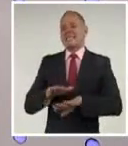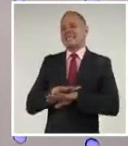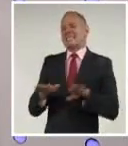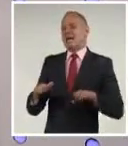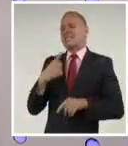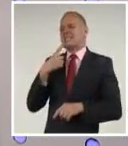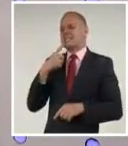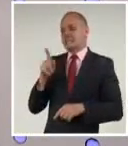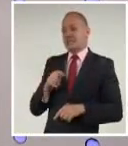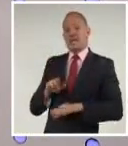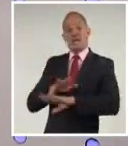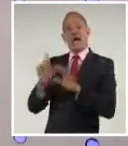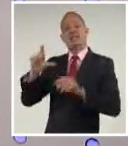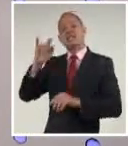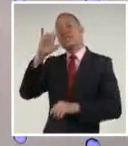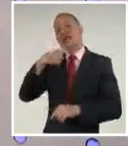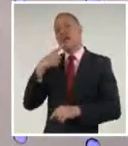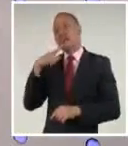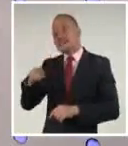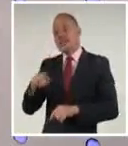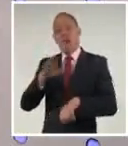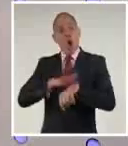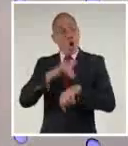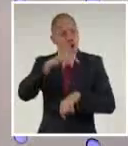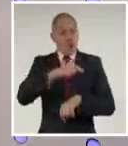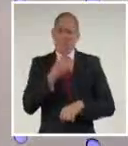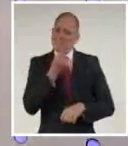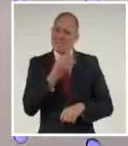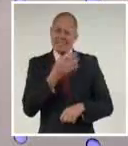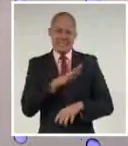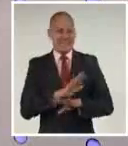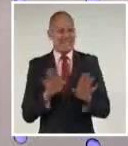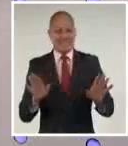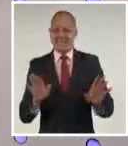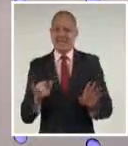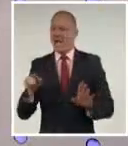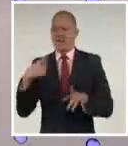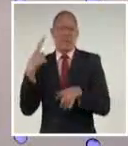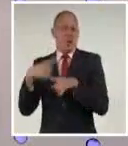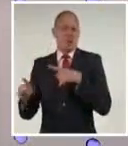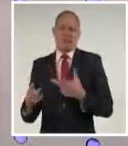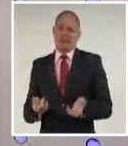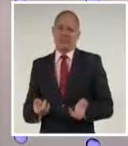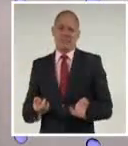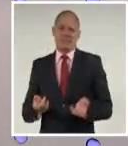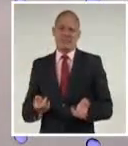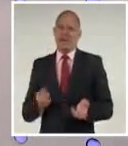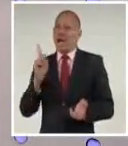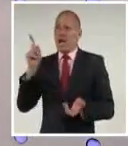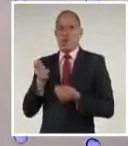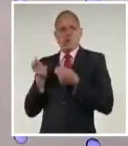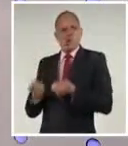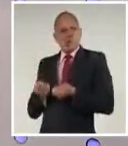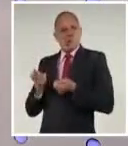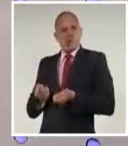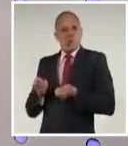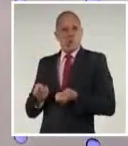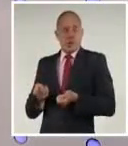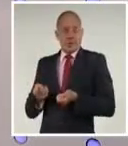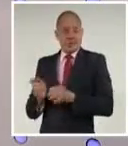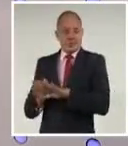exención de visado. Han agotado todas las opciones, todas las legales para llegar a suelo